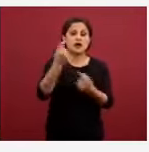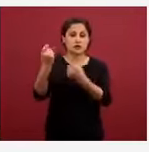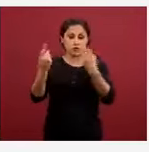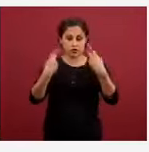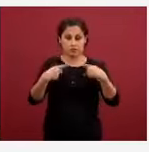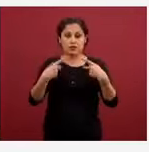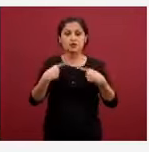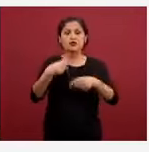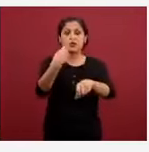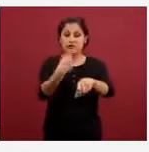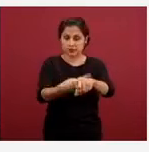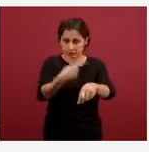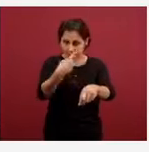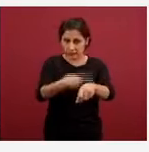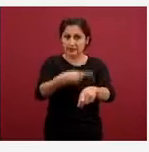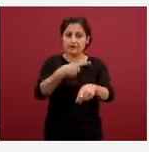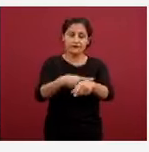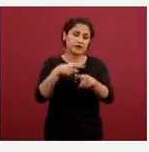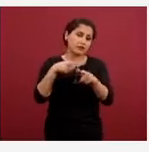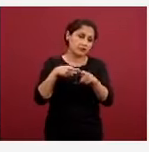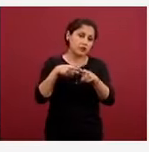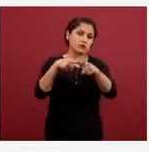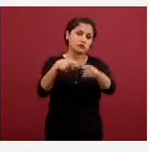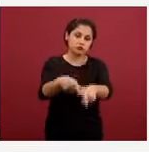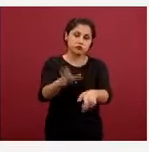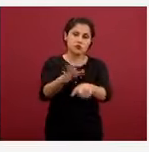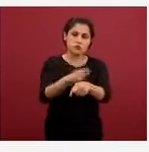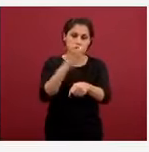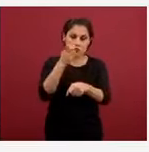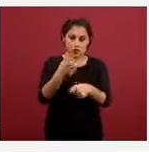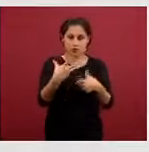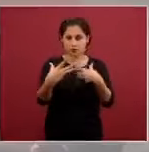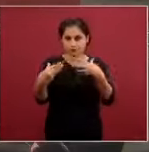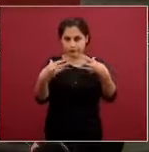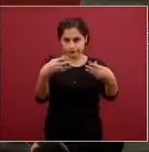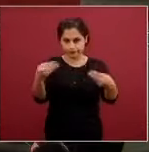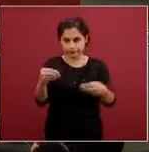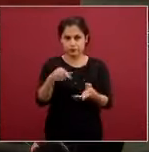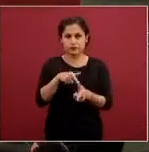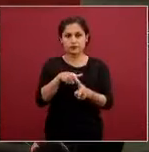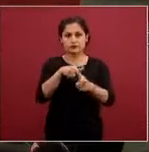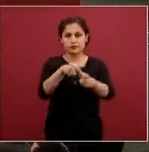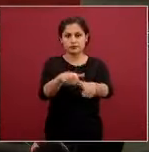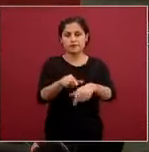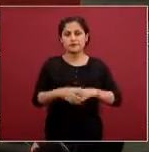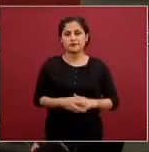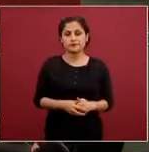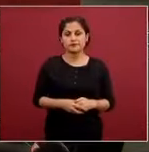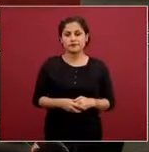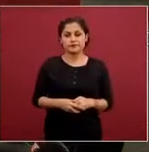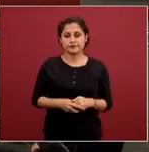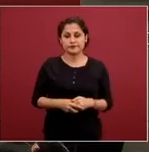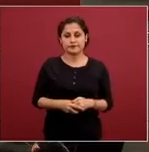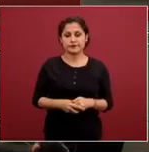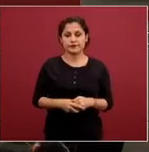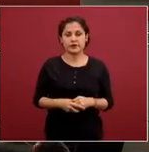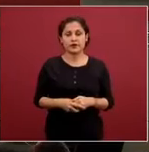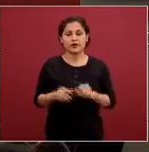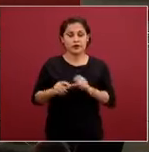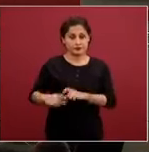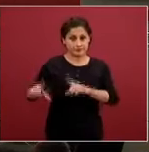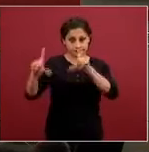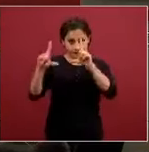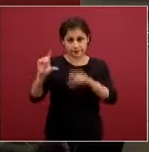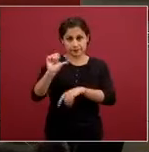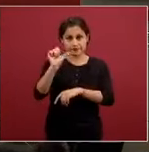y que todavía se encuentra transmitiéndose entre la población. La siguiente, por favor. Ahora sí